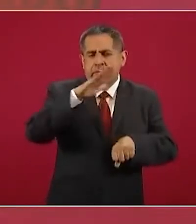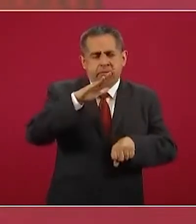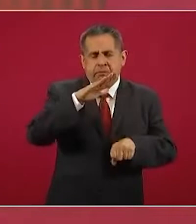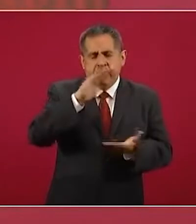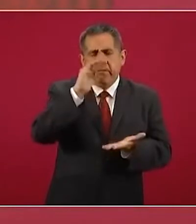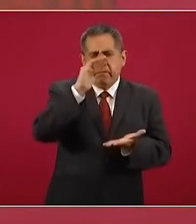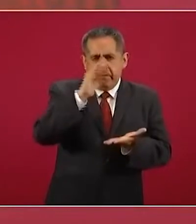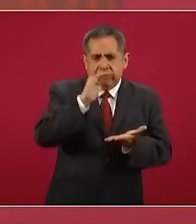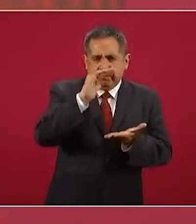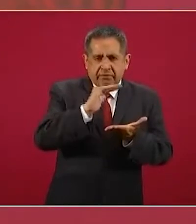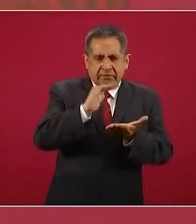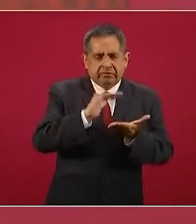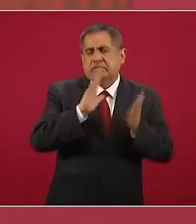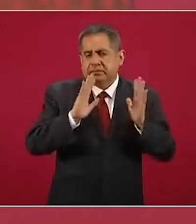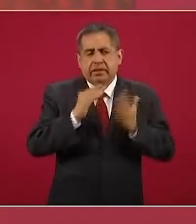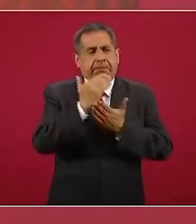los tiempos de cárcel,